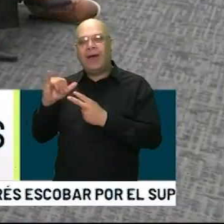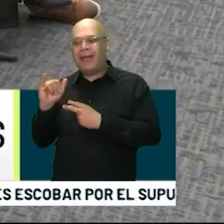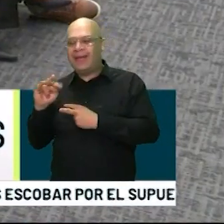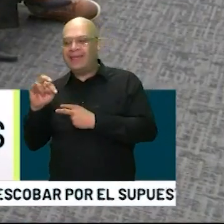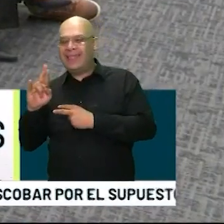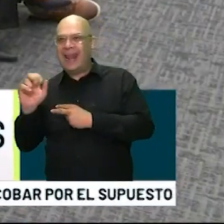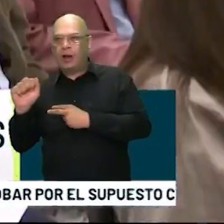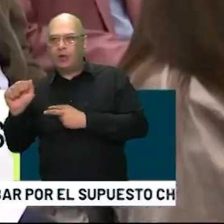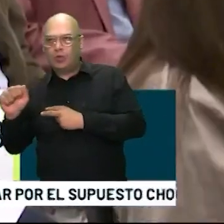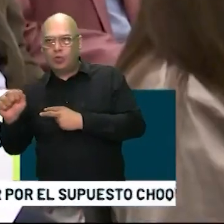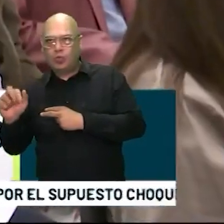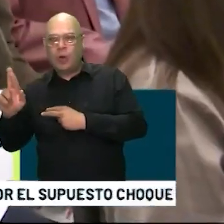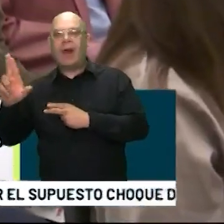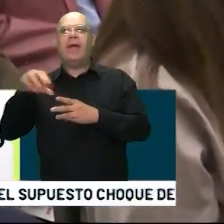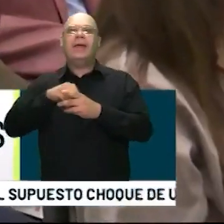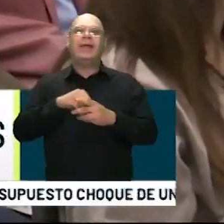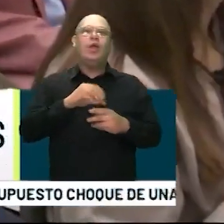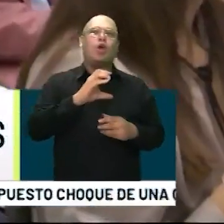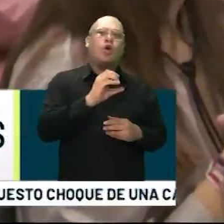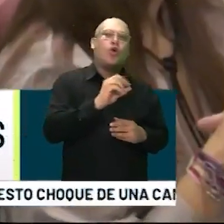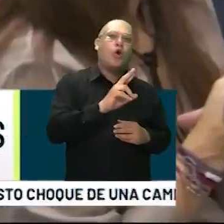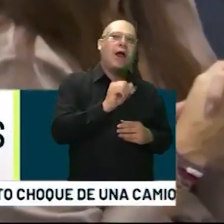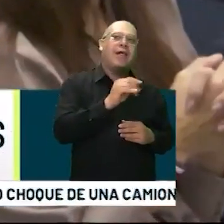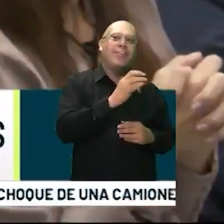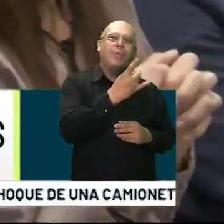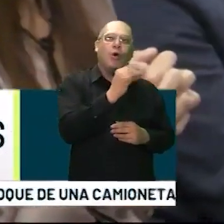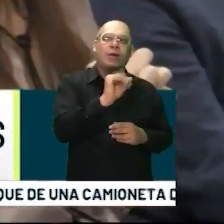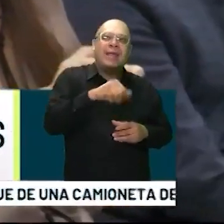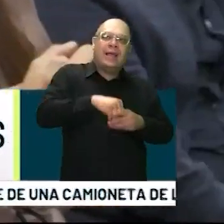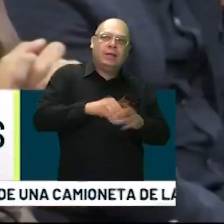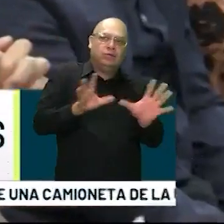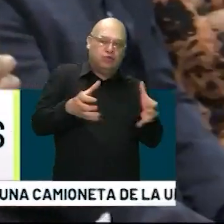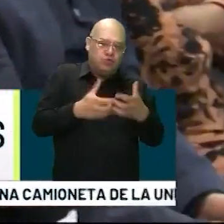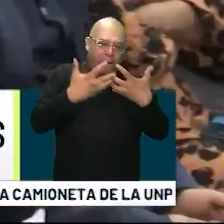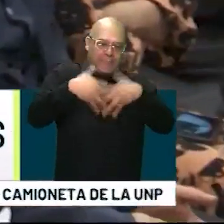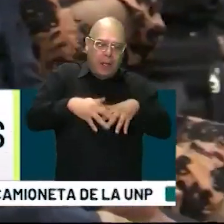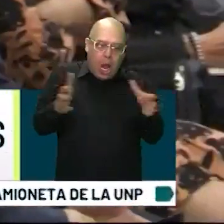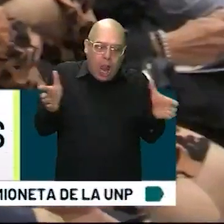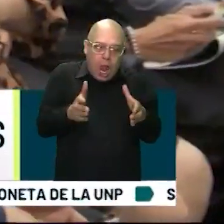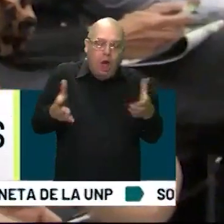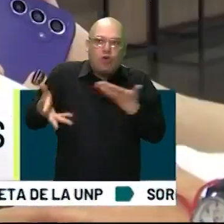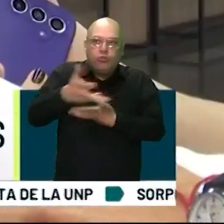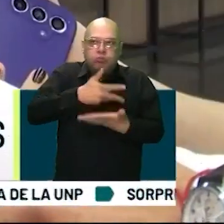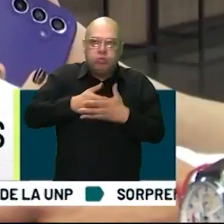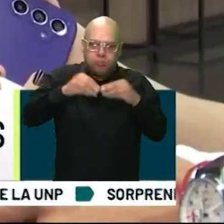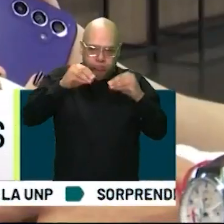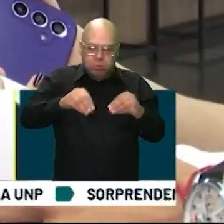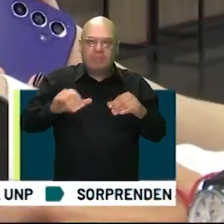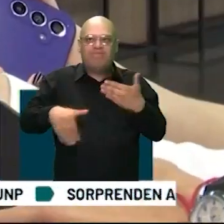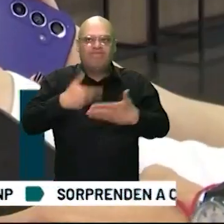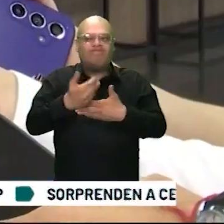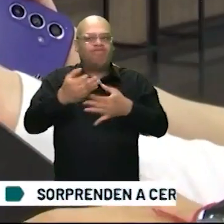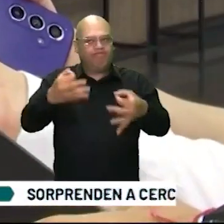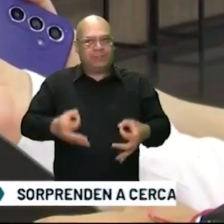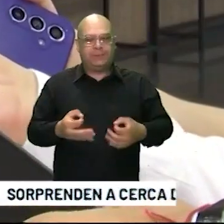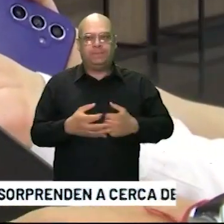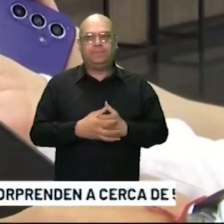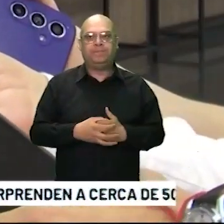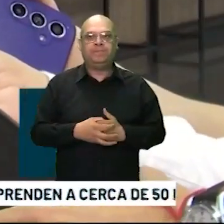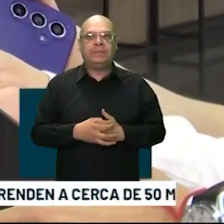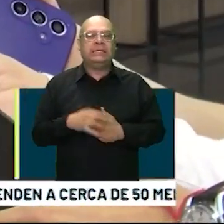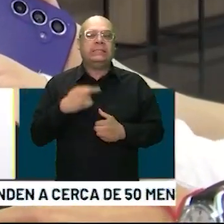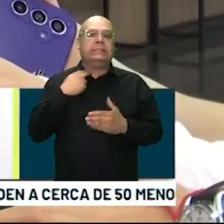tiene el objetivo de ampliar el conocimiento de la empresa micro en Antioquia en los segmentos formal e informal principal obstáculo se